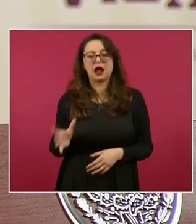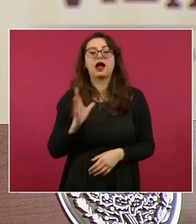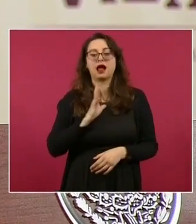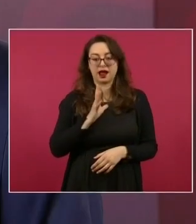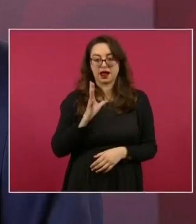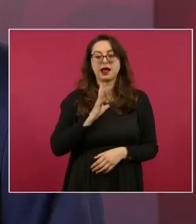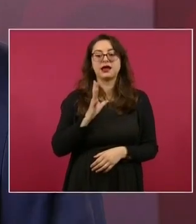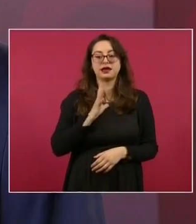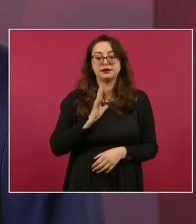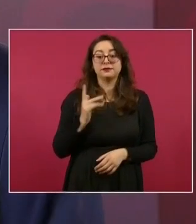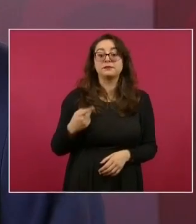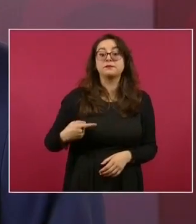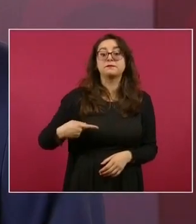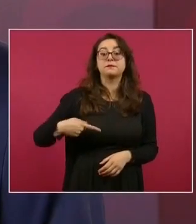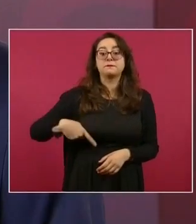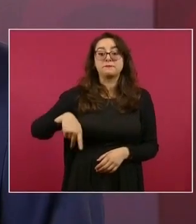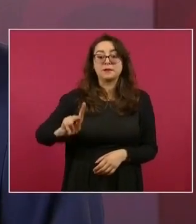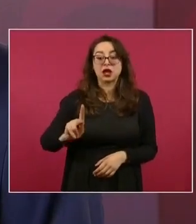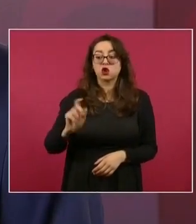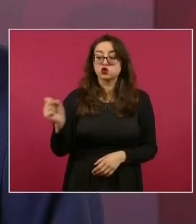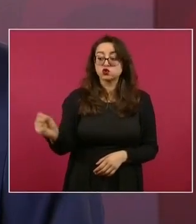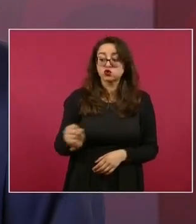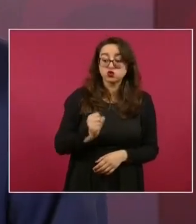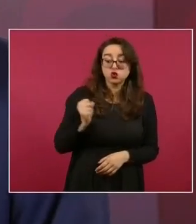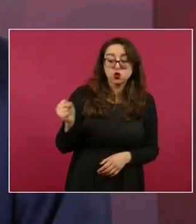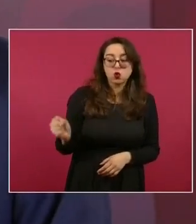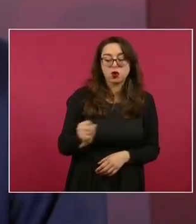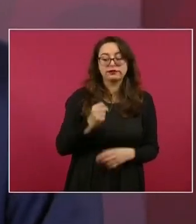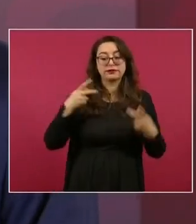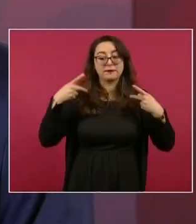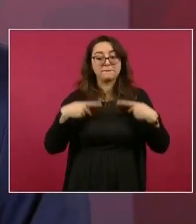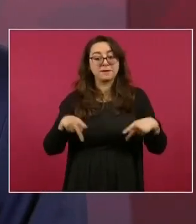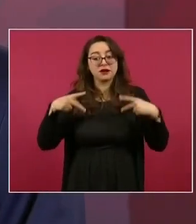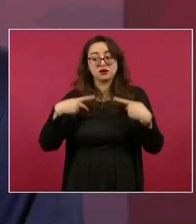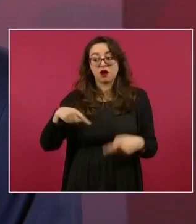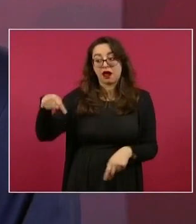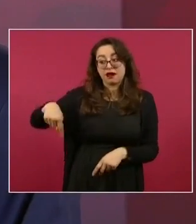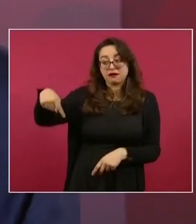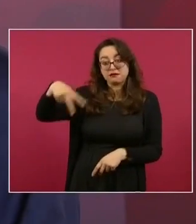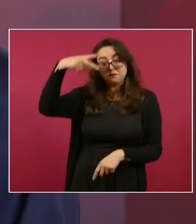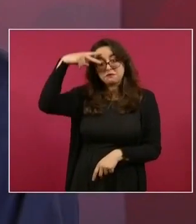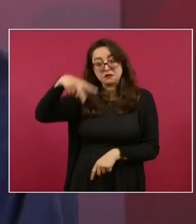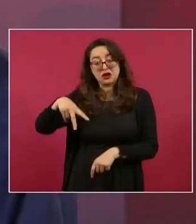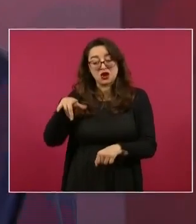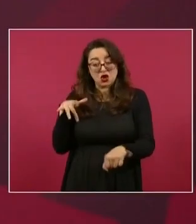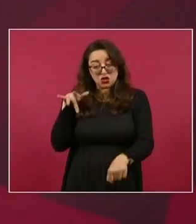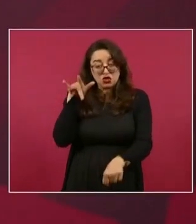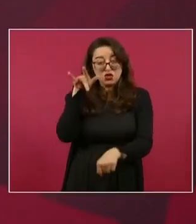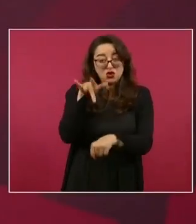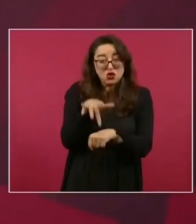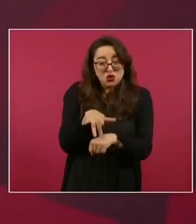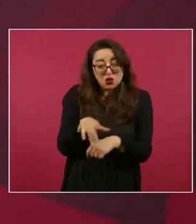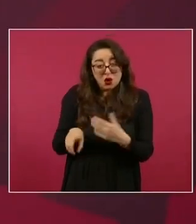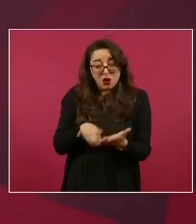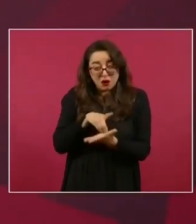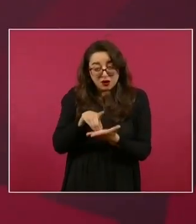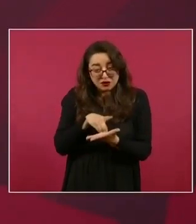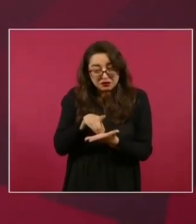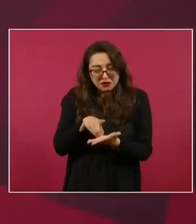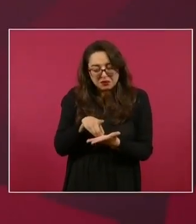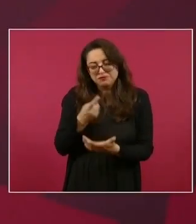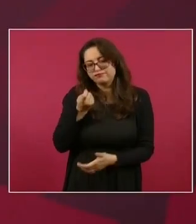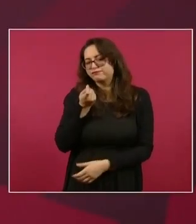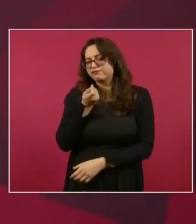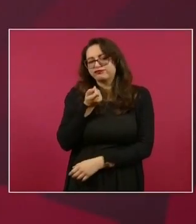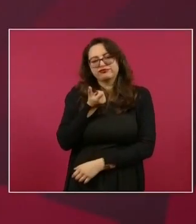toco madera no hay consumo o es muy poco el